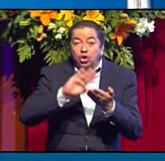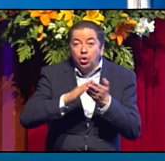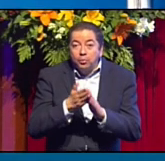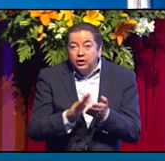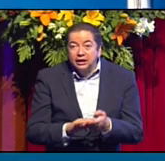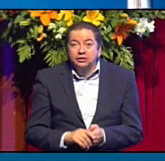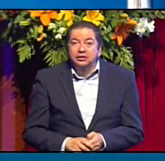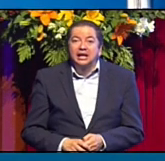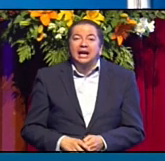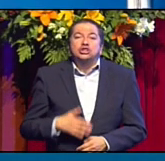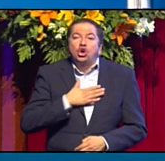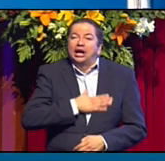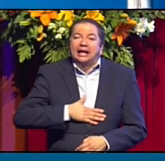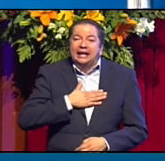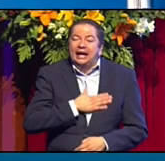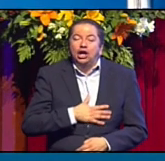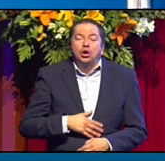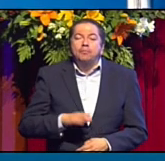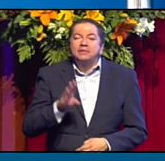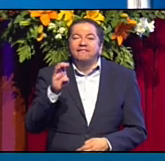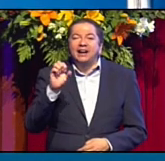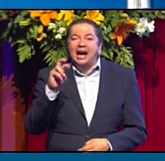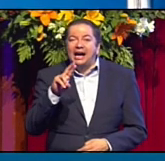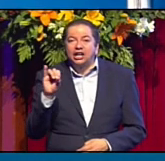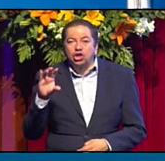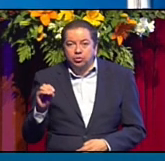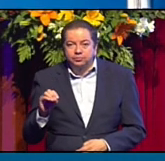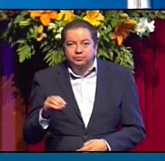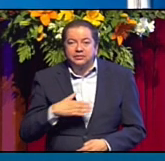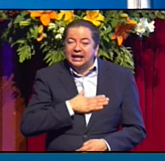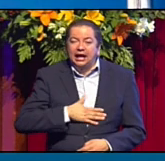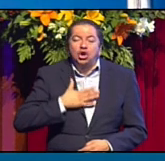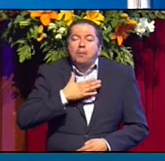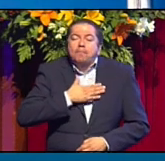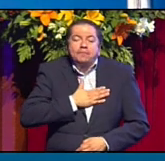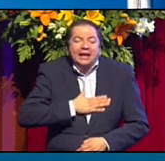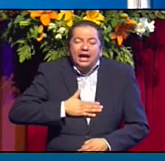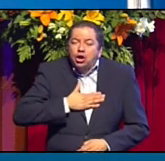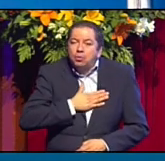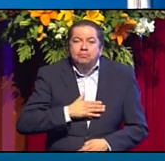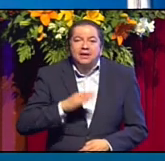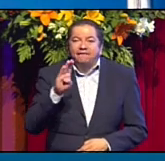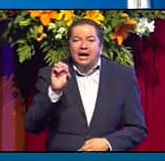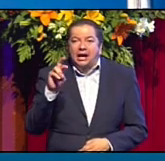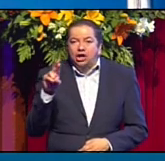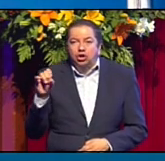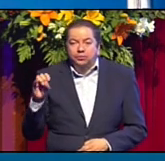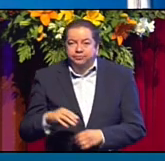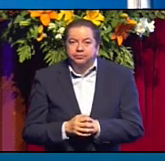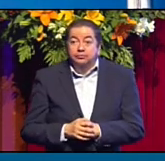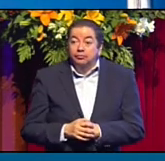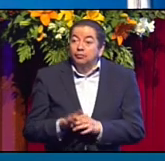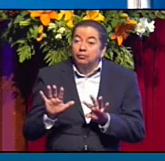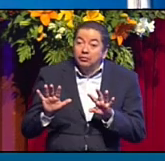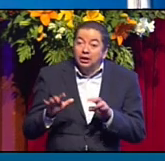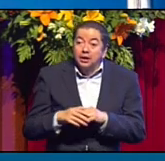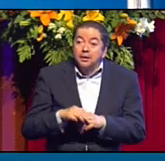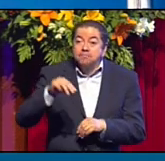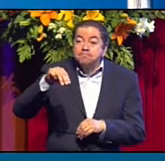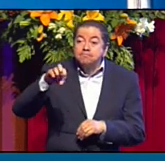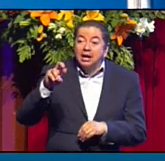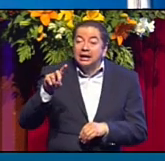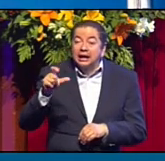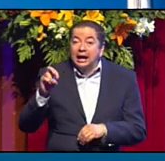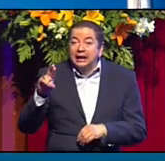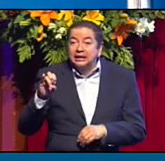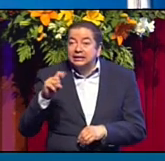Barrio. Quiero Mi Barrio. Quiero Mi Barrio. Nina, Quiero Mi Barrio. En algún minuto Margarita,